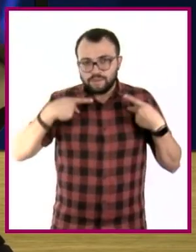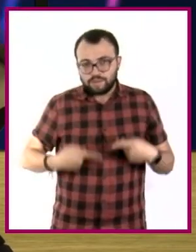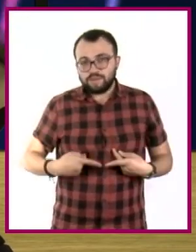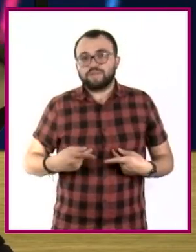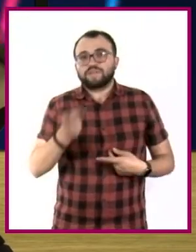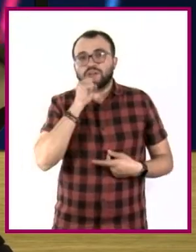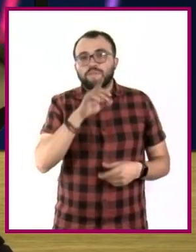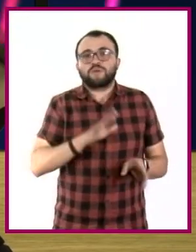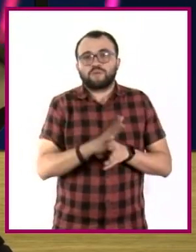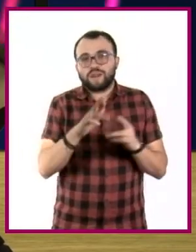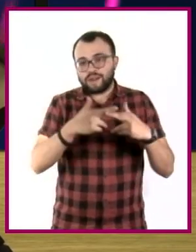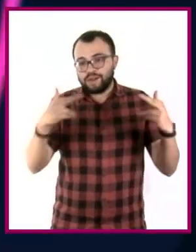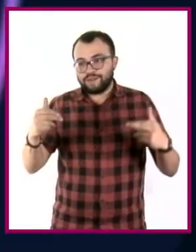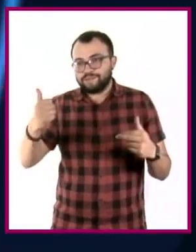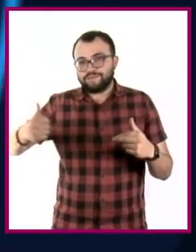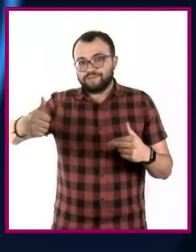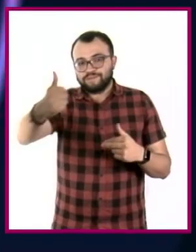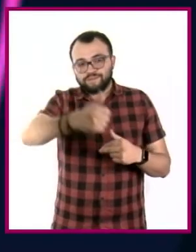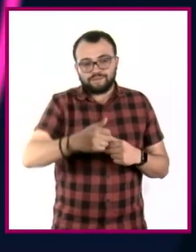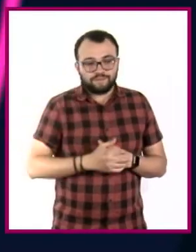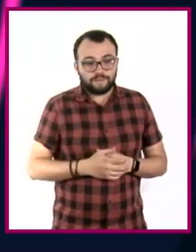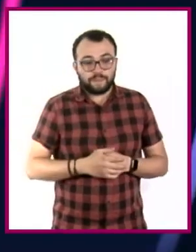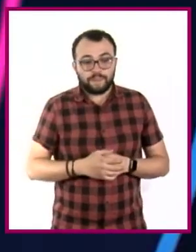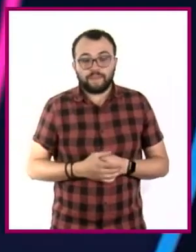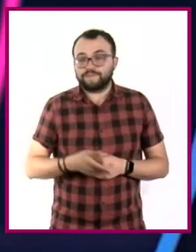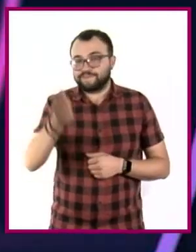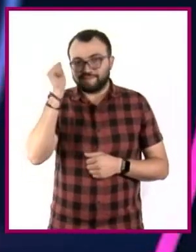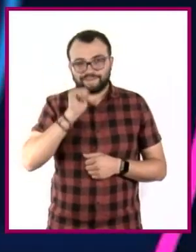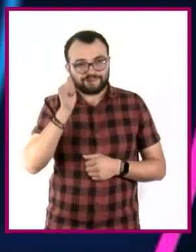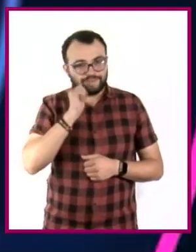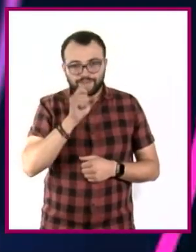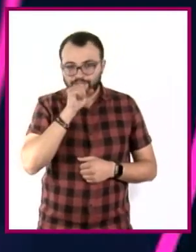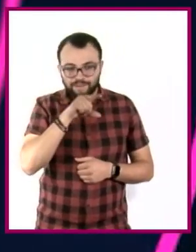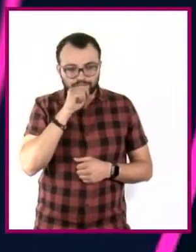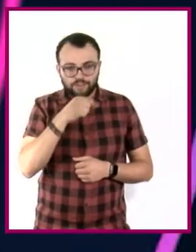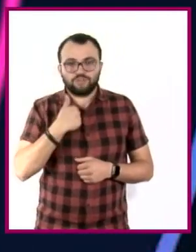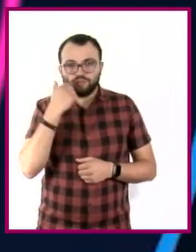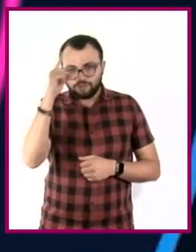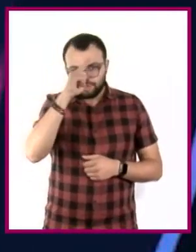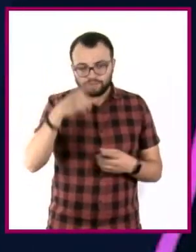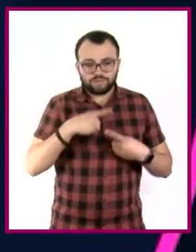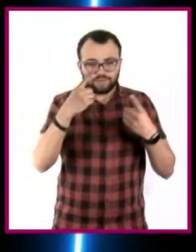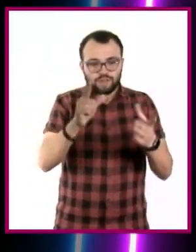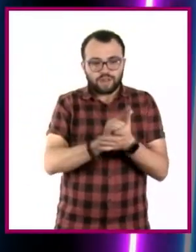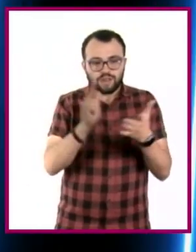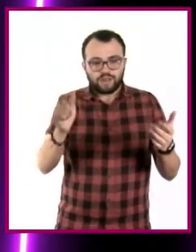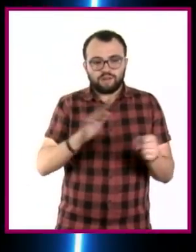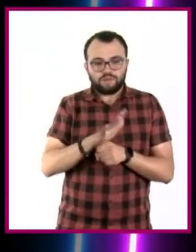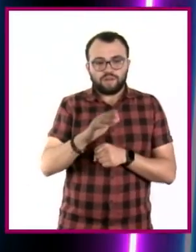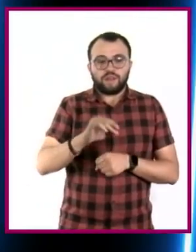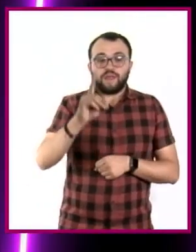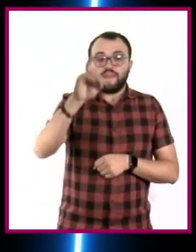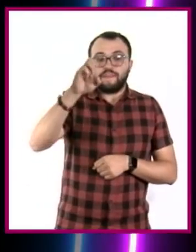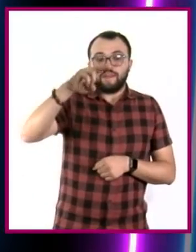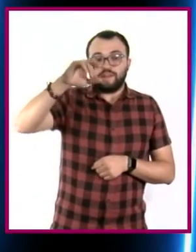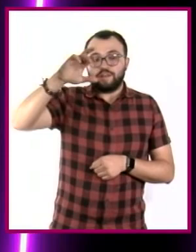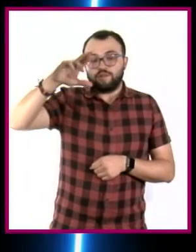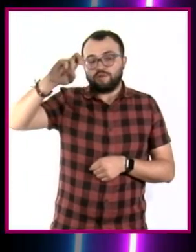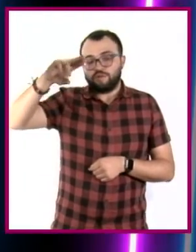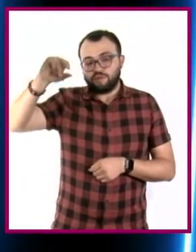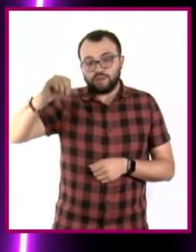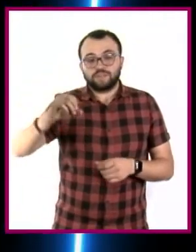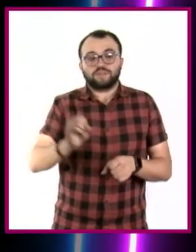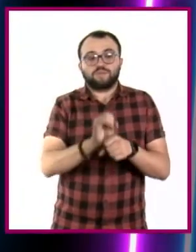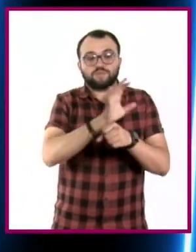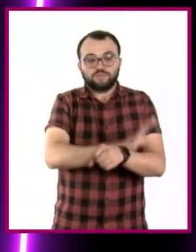nuestra relación con los demás. Y como siempre, queremos sugerirles que lean el libro titulado De neuronas, emociones